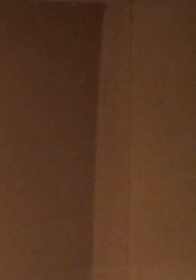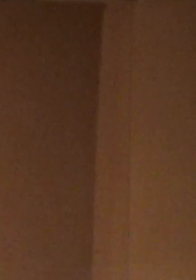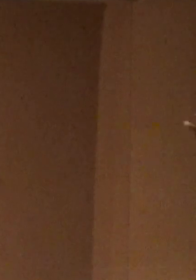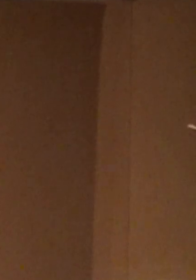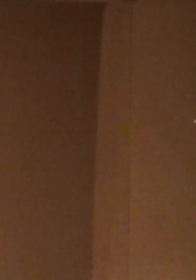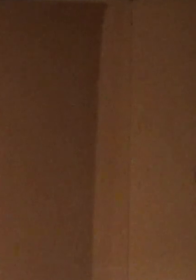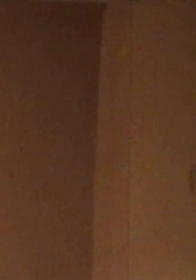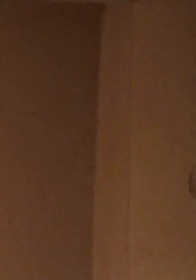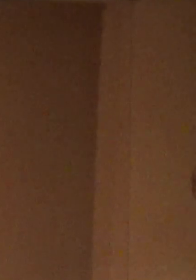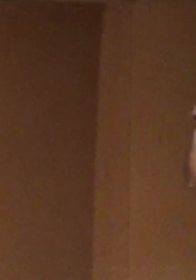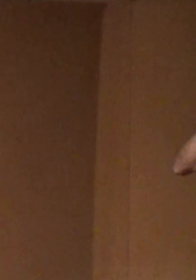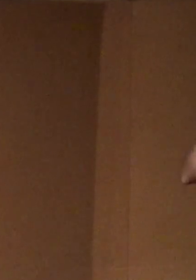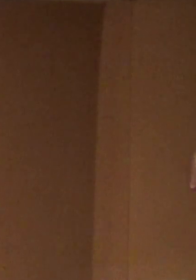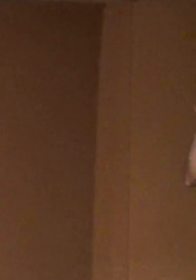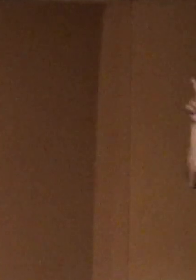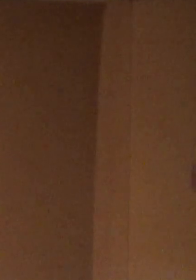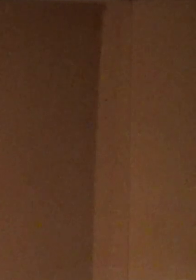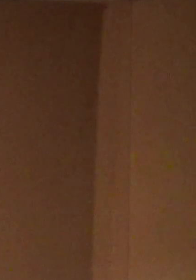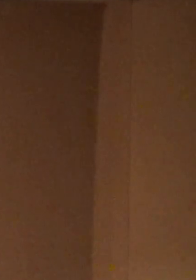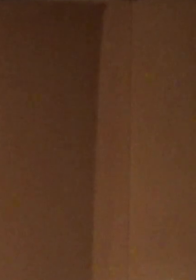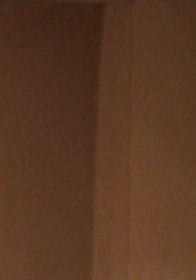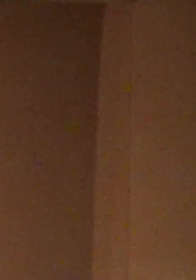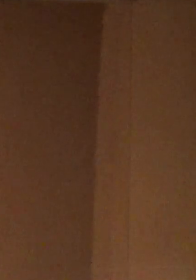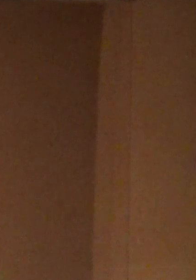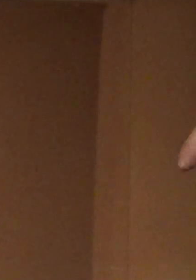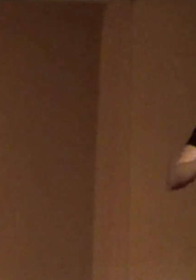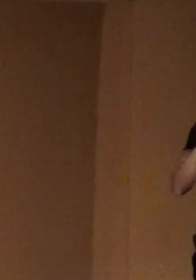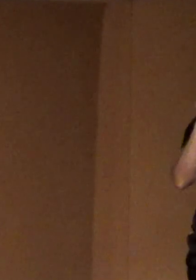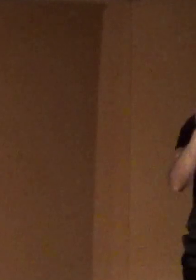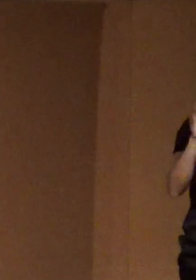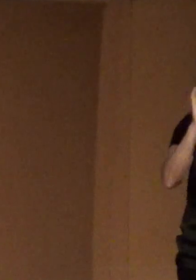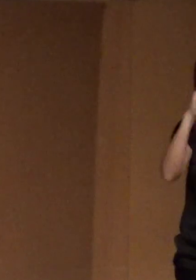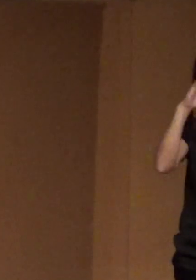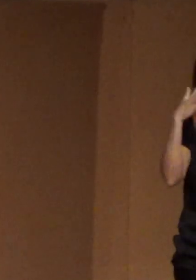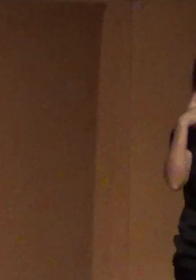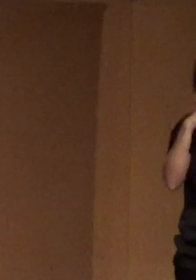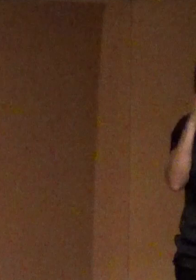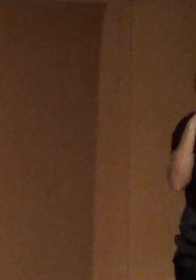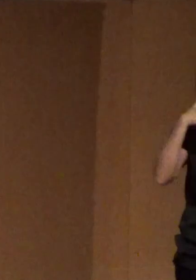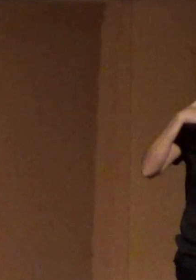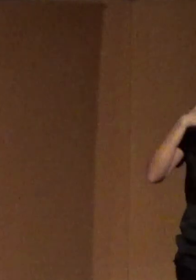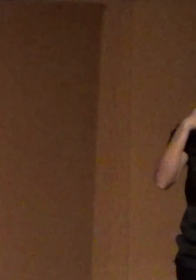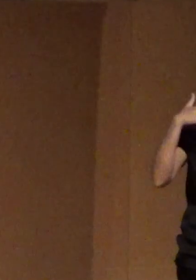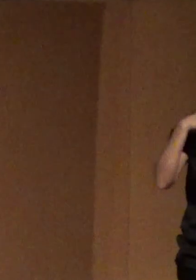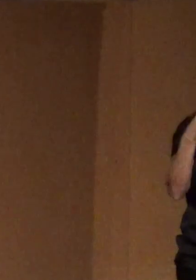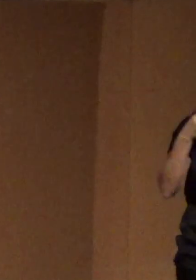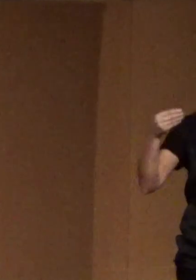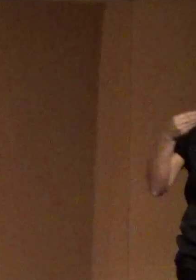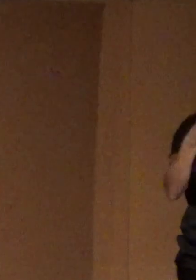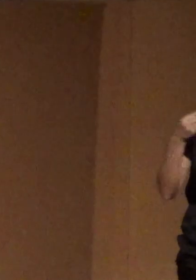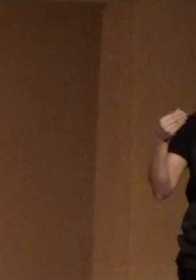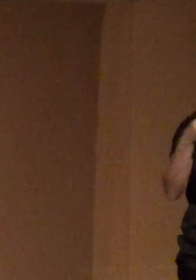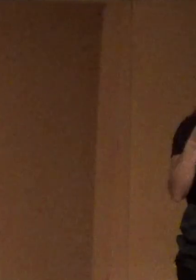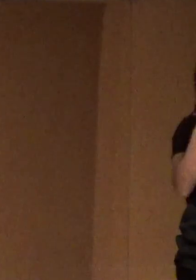funciona el vídeo, con niños con hidrocefalia crónica tremenda, el cerebro estaba totalmente dilatado, los ventrículos laterales, que la sintomatología era un